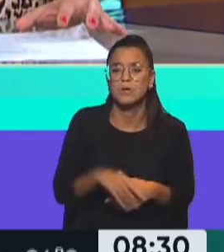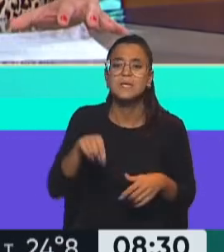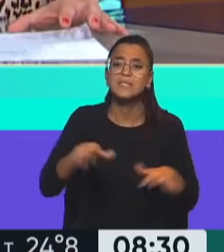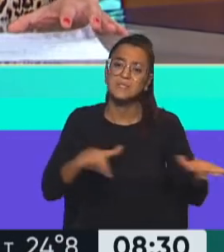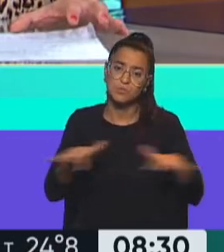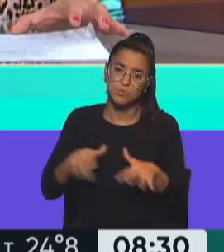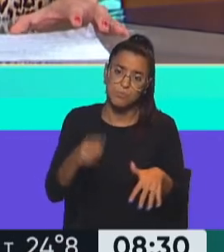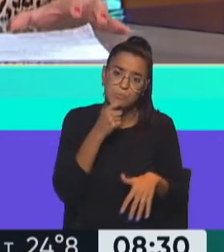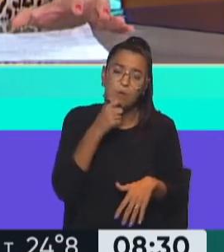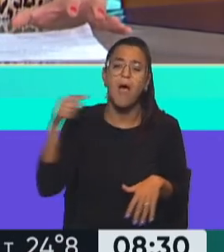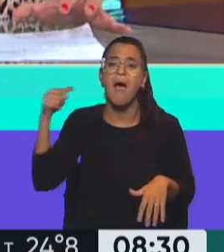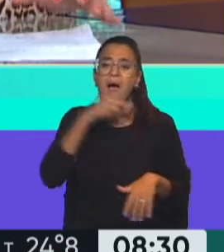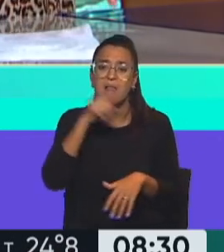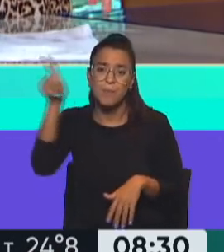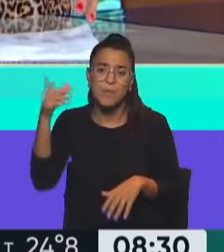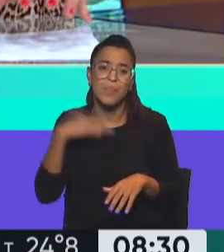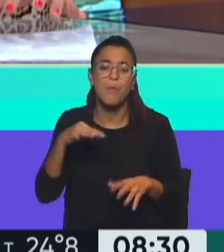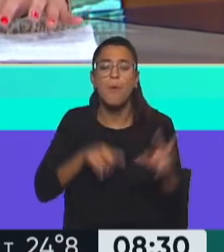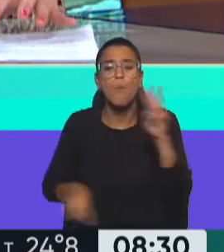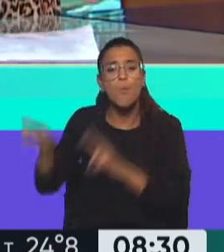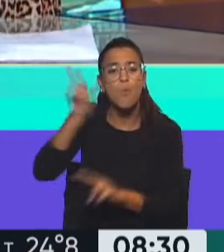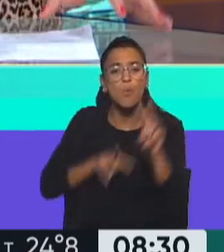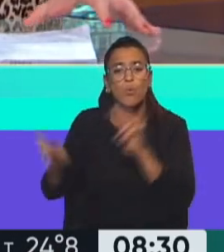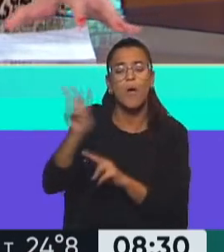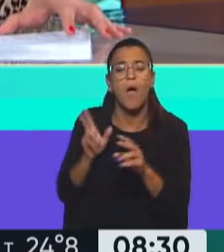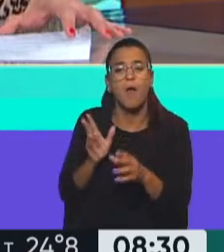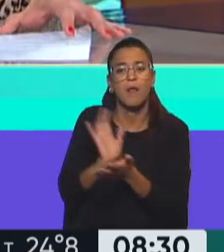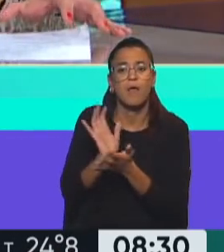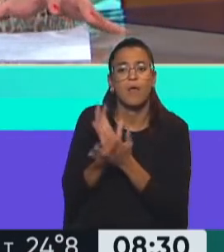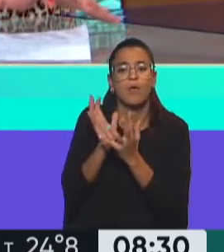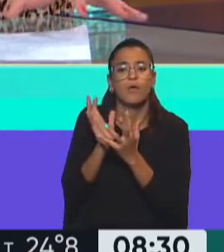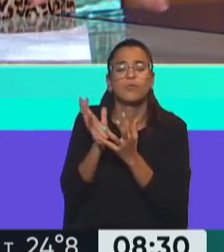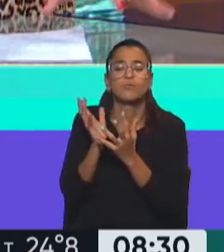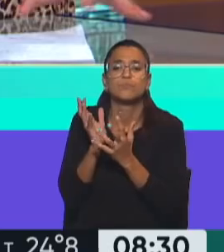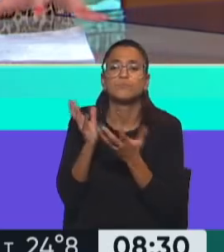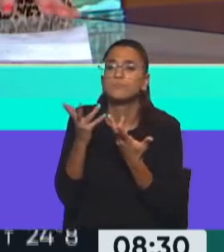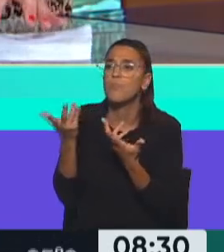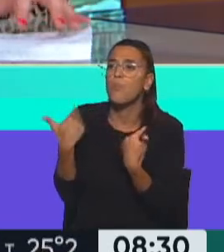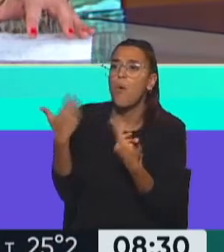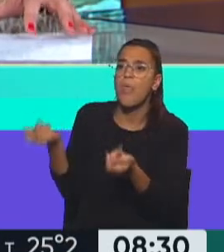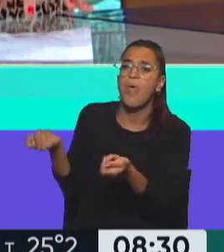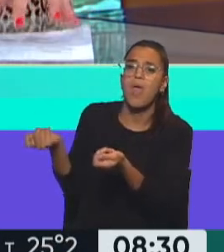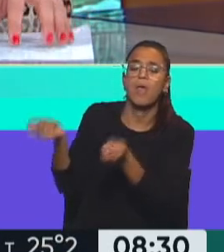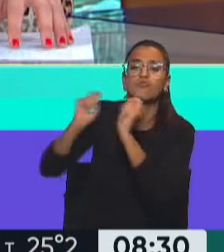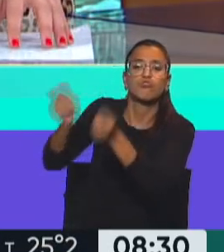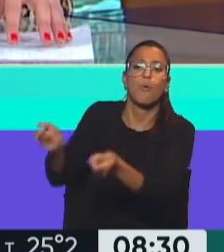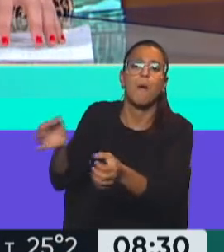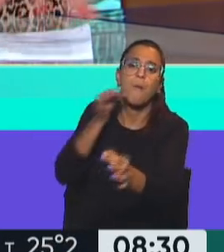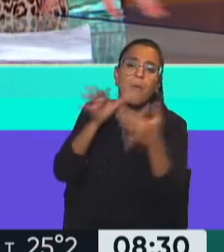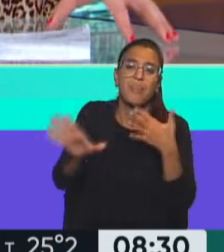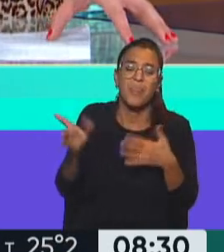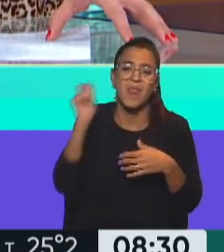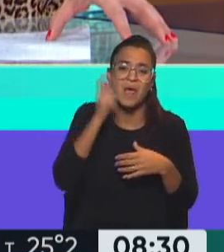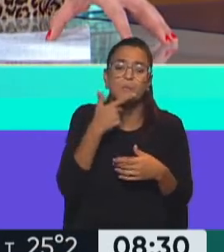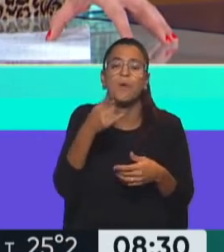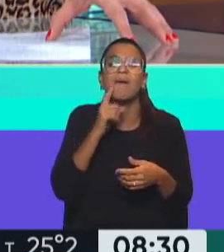situación, por ejemplo, de Alemania teniendo que salir a buscar reemplazantes que le puedan vender gas. Por ejemplo, le pidió a Qatar si puede